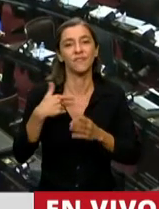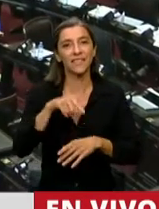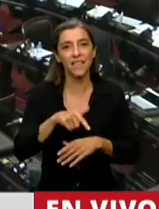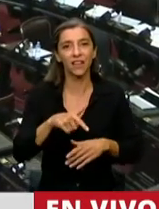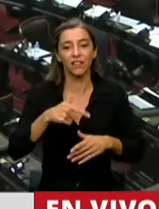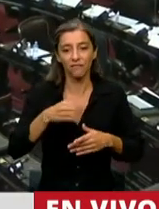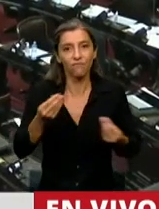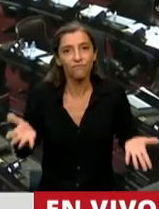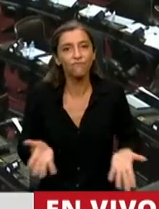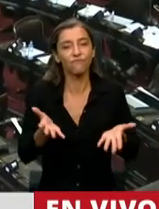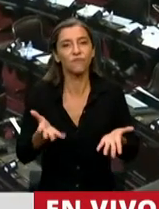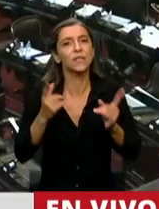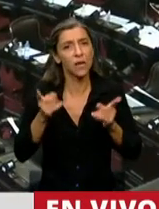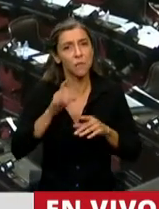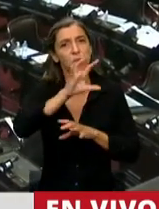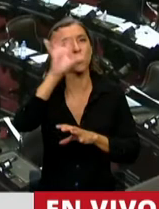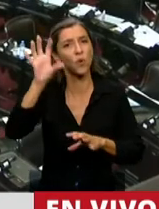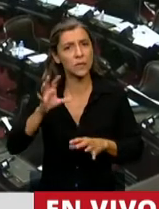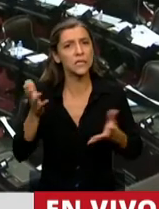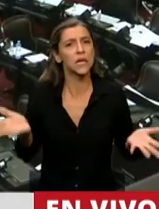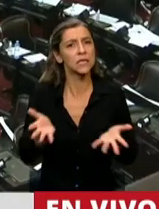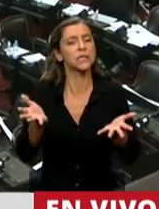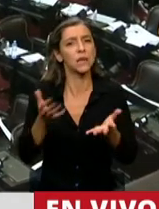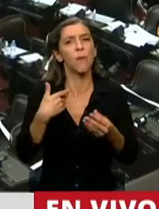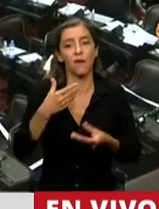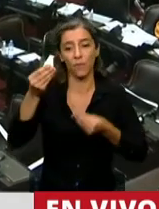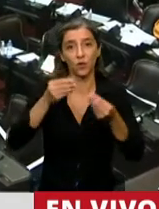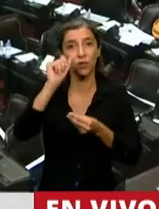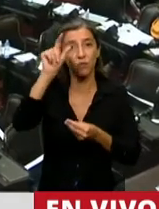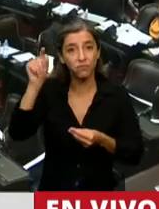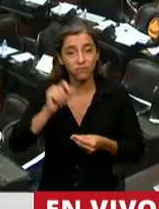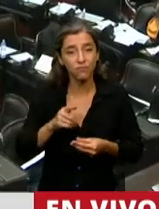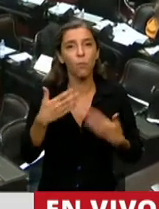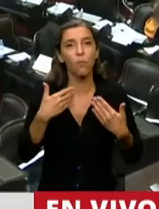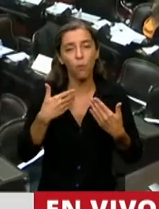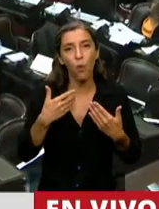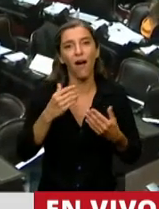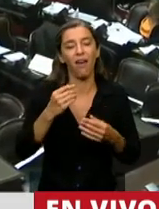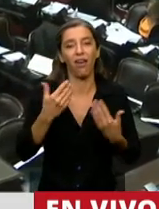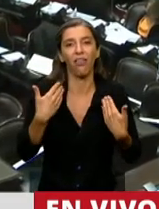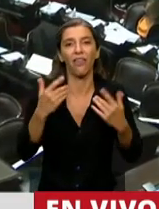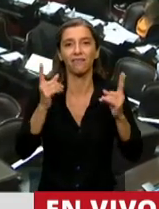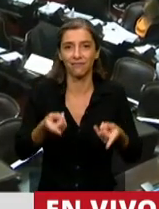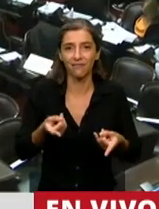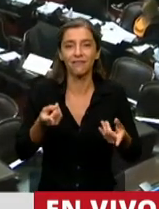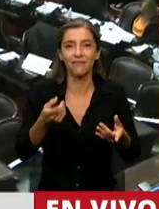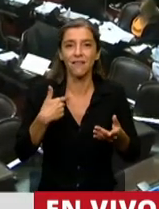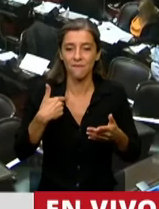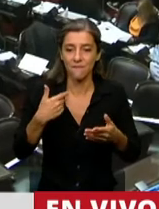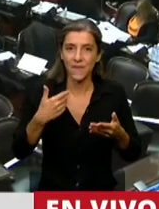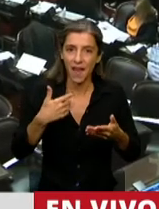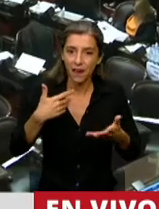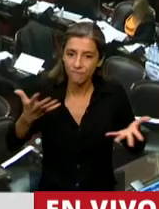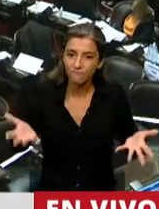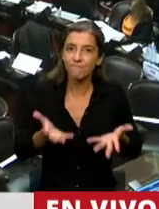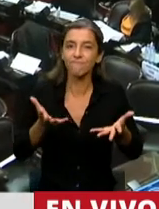provincias para que también le den volumen al presupuesto que le va a dar el Gobierno Nacional a la ciencia y la tecnología y